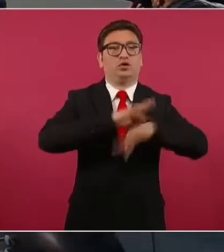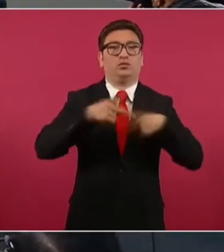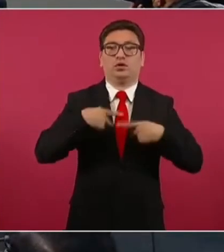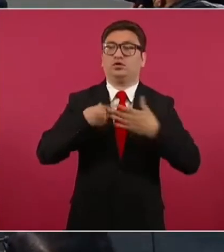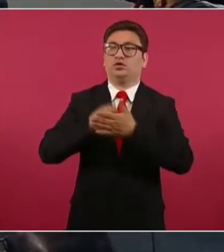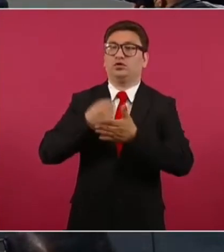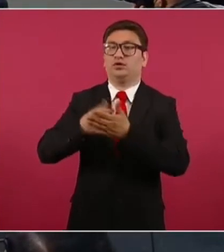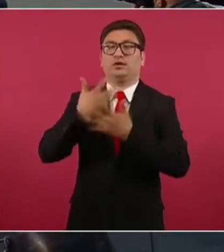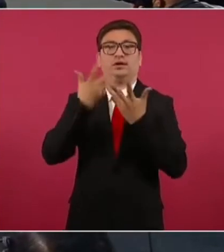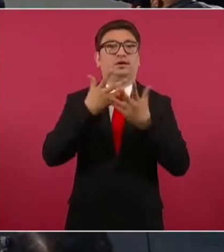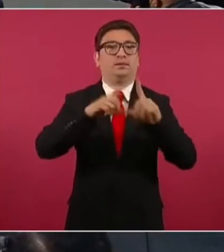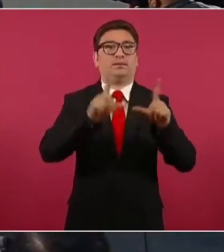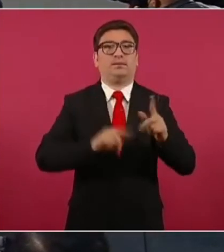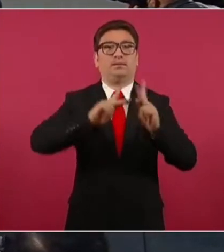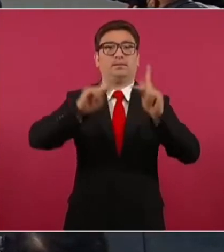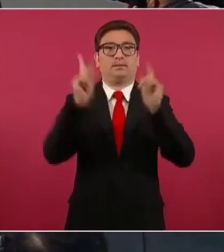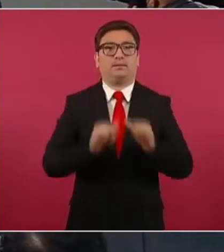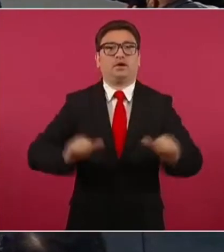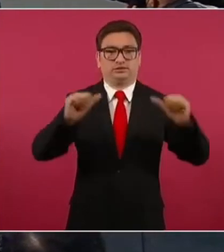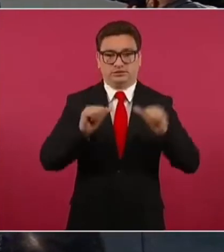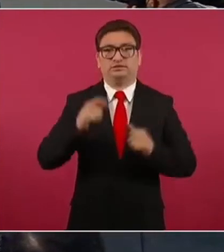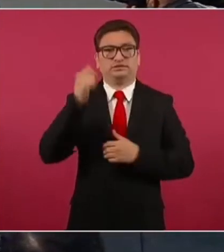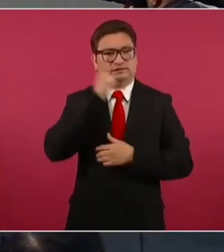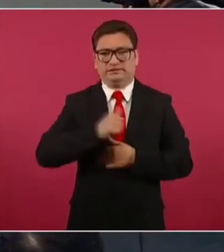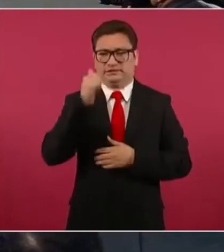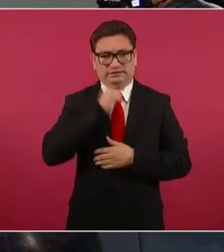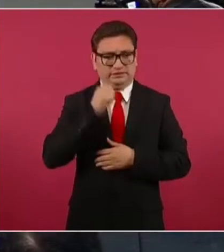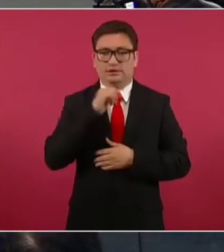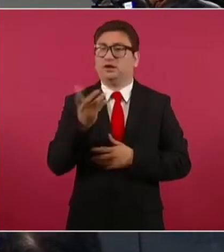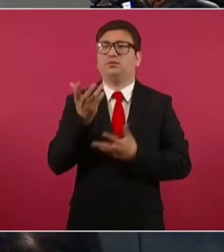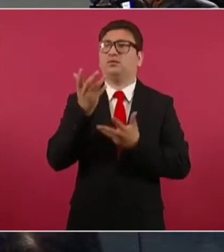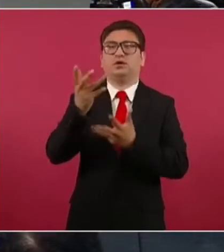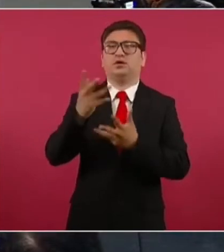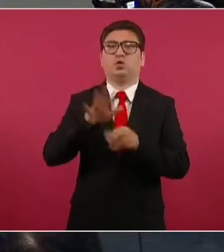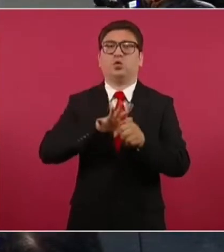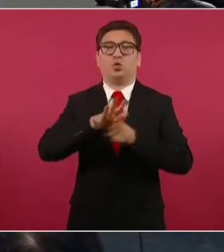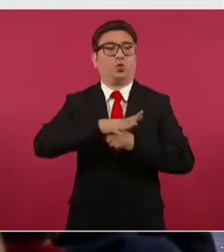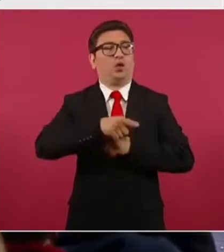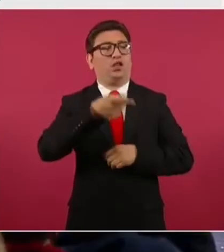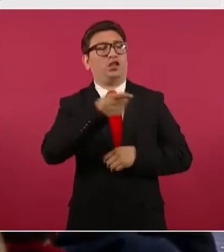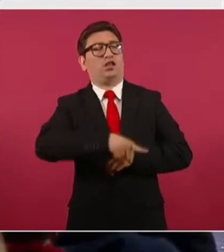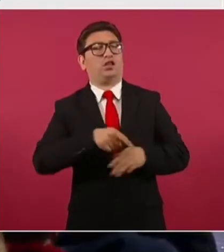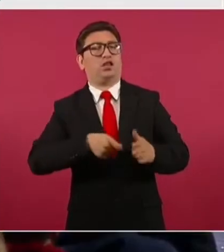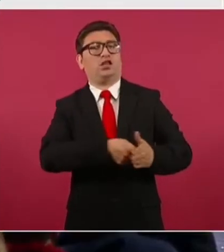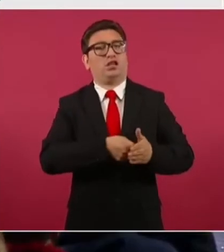de pacificar el país. Siempre se había apostado a la coerción